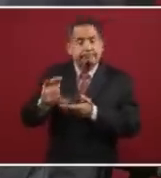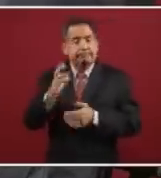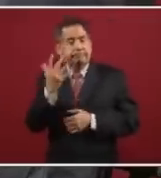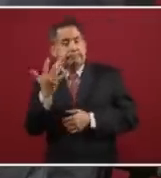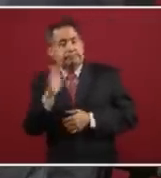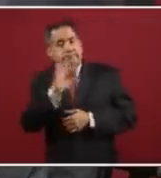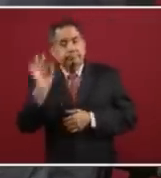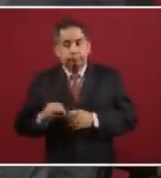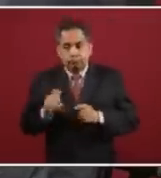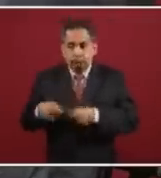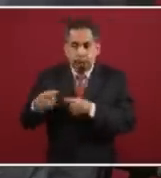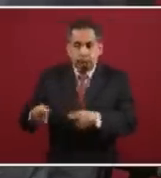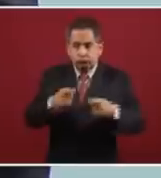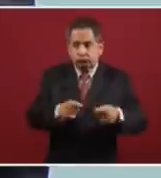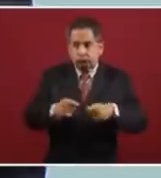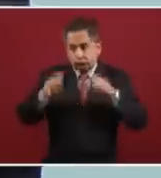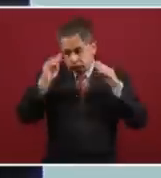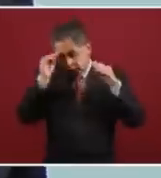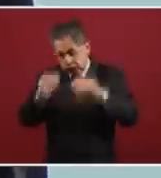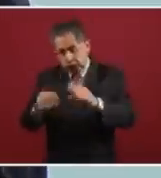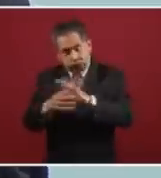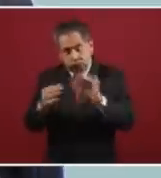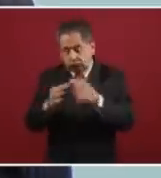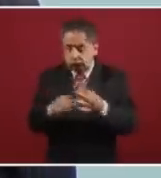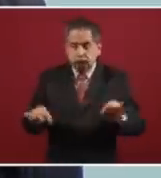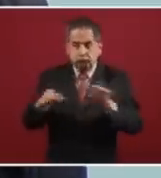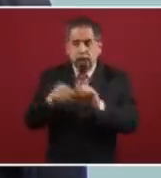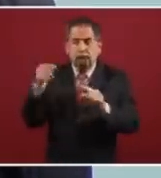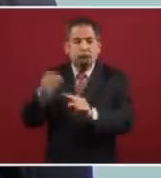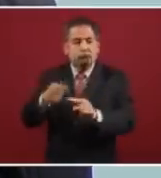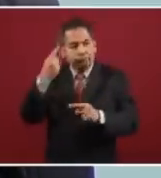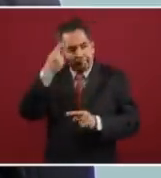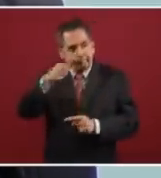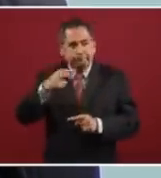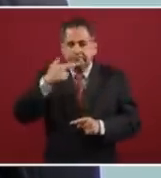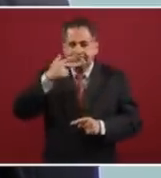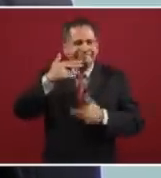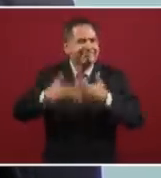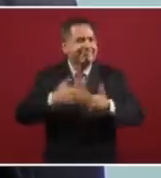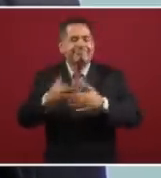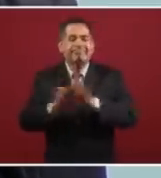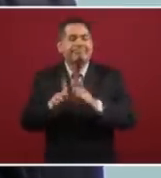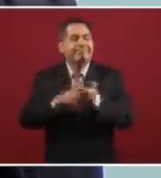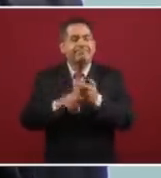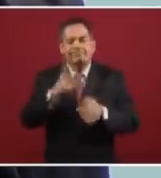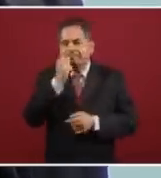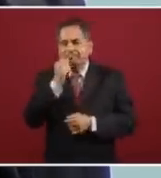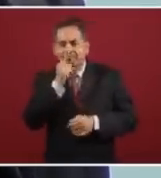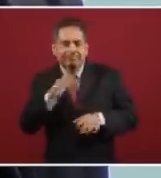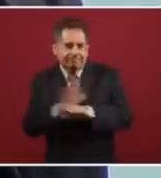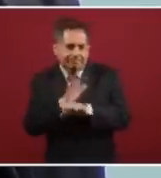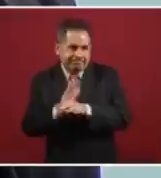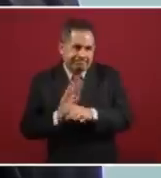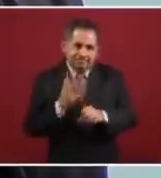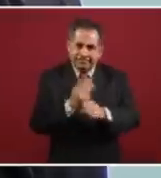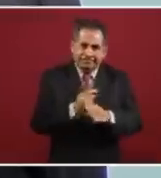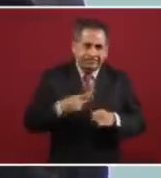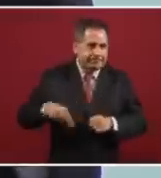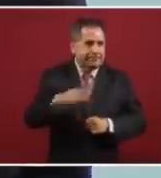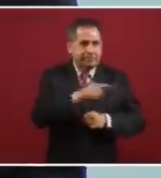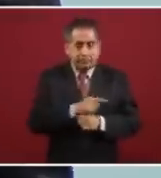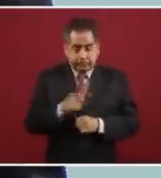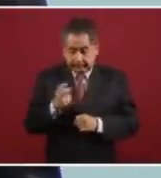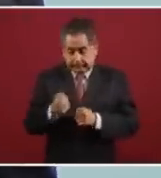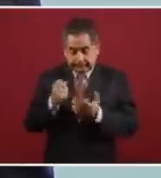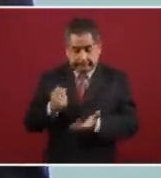50% y se va a dedicar exclusivamente al mejoramiento de las policías. Con esa